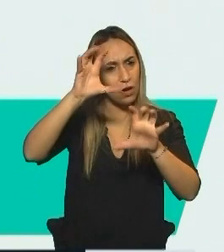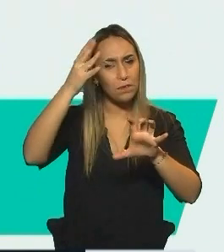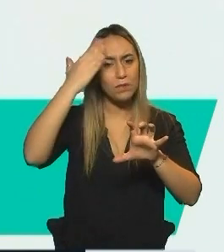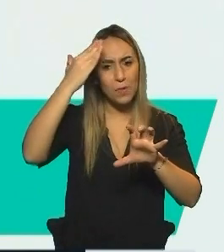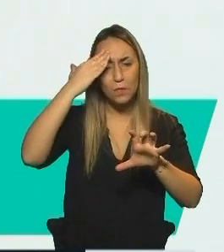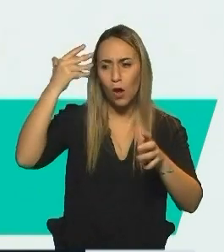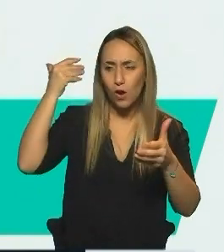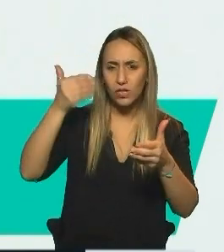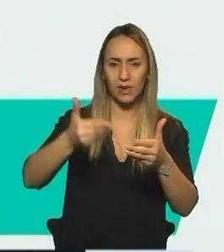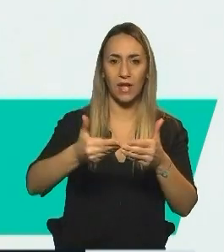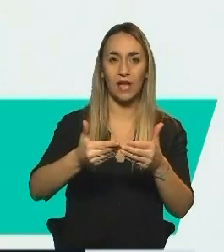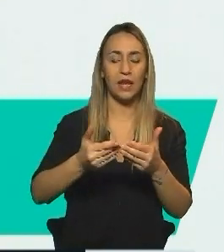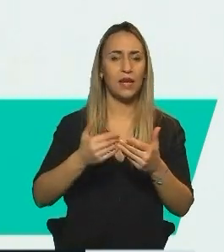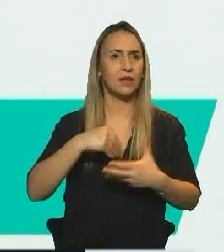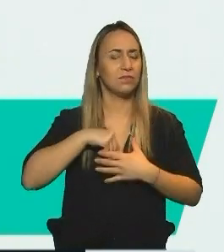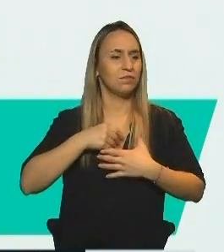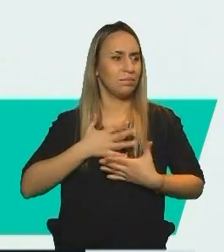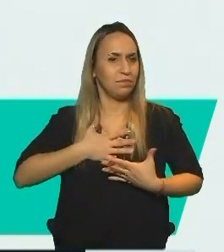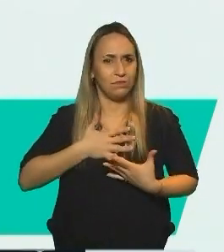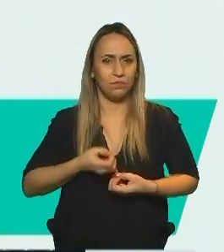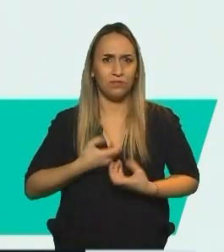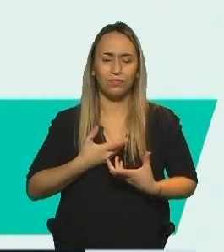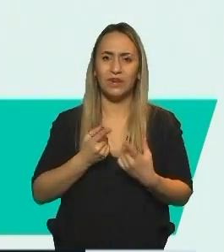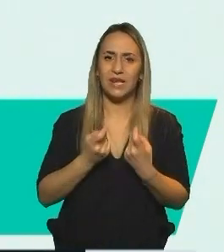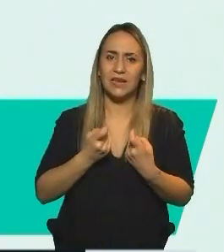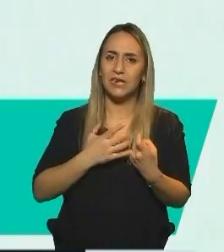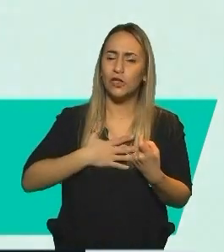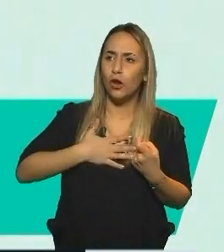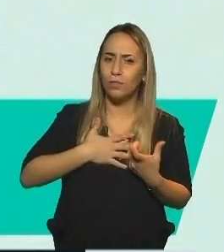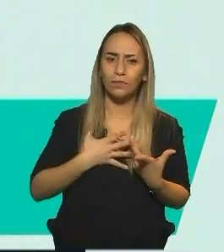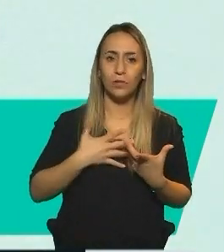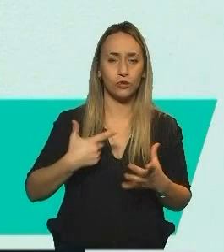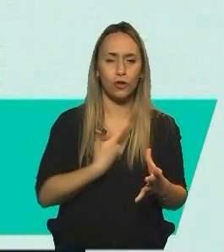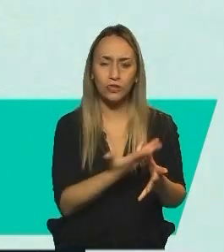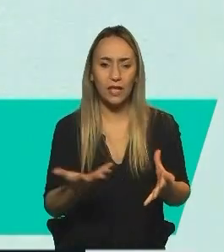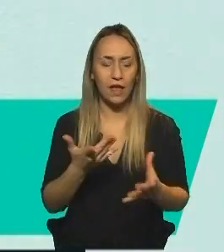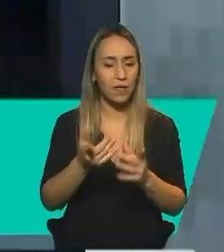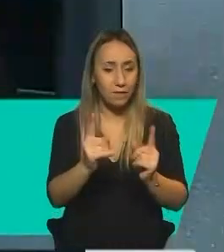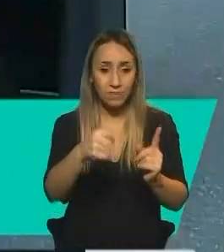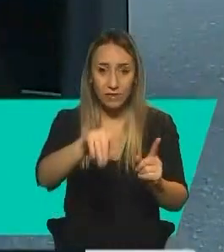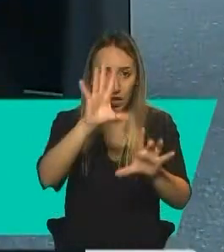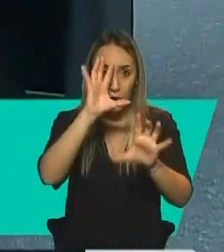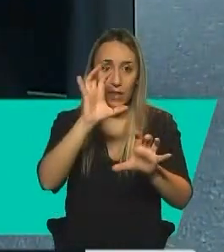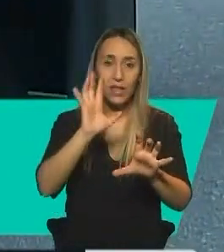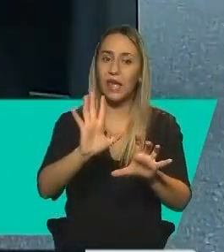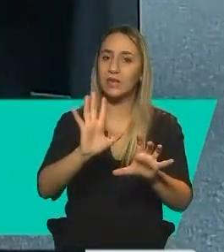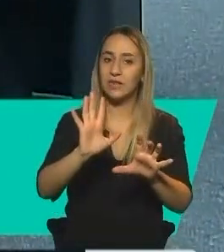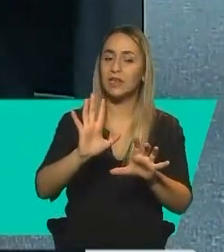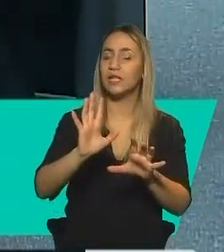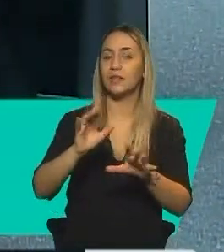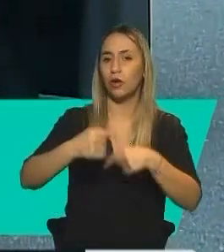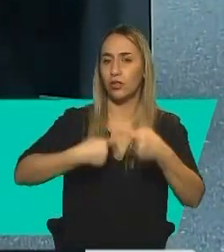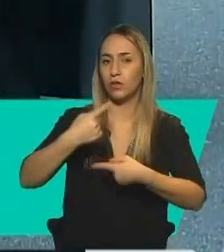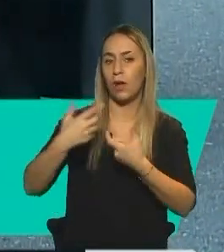necesidad de lograr que la sociedad siga teniendo presente y de esa manera seguir logrando el acompañamiento que